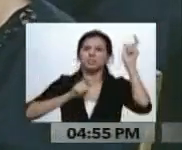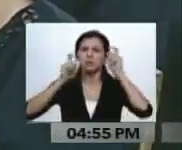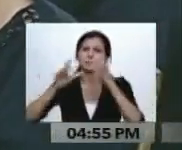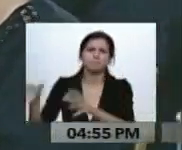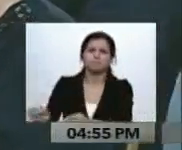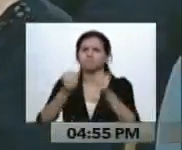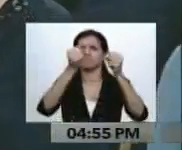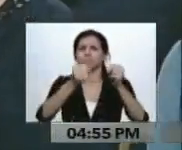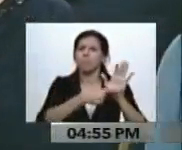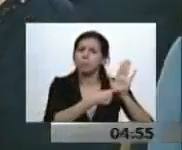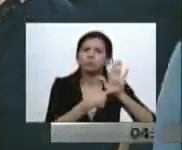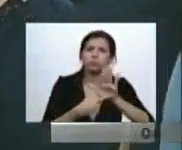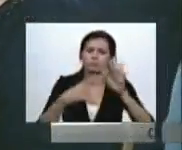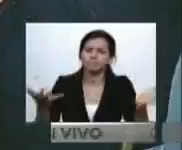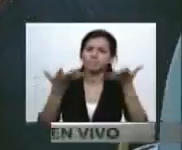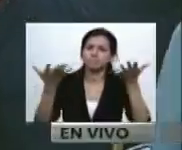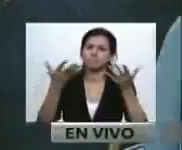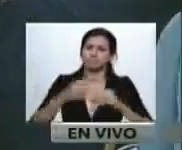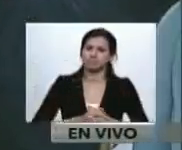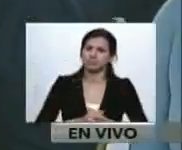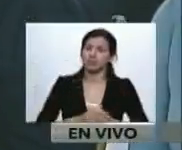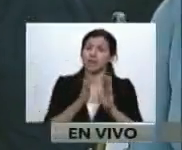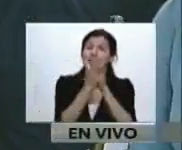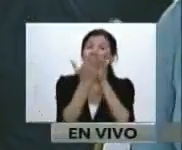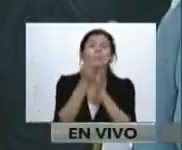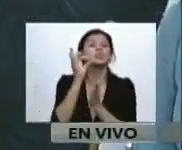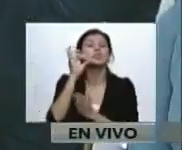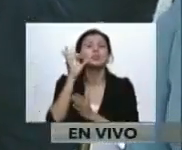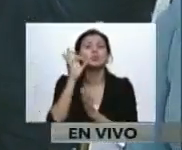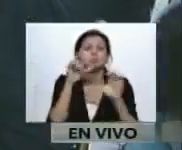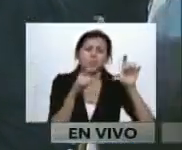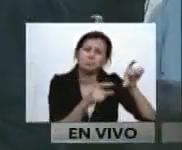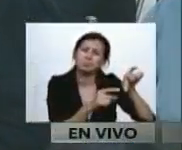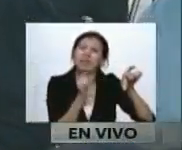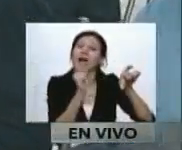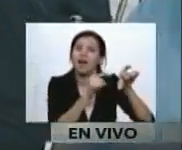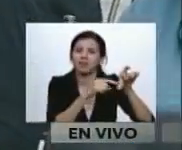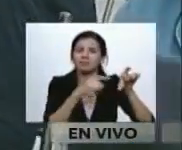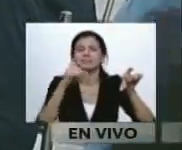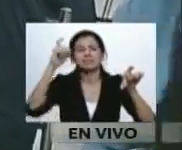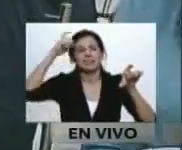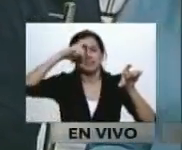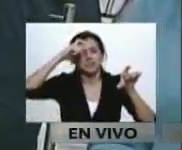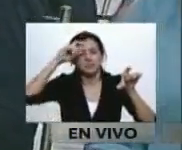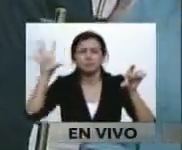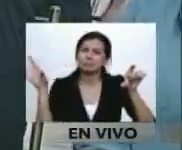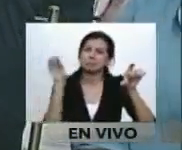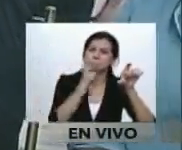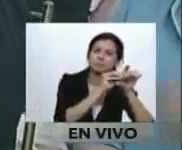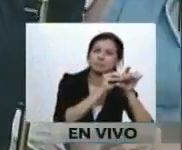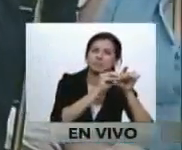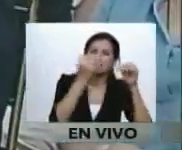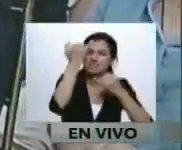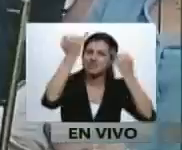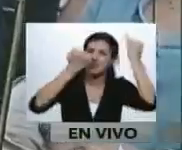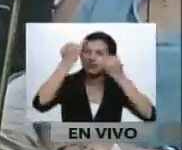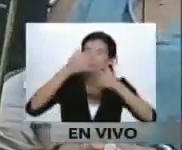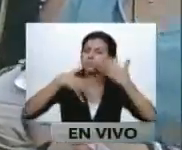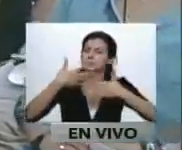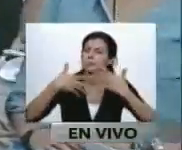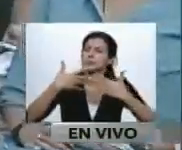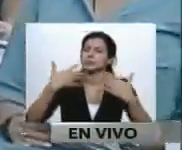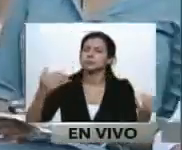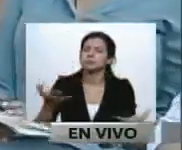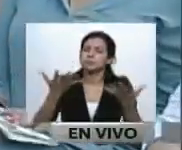historia. El libro azul recoge su sapiencia, su idea, la que fue tejiendo en los